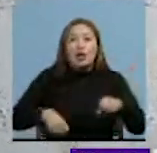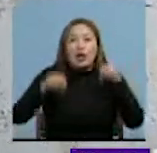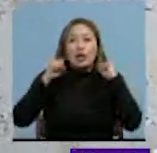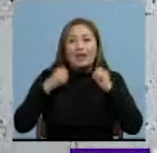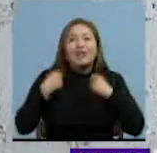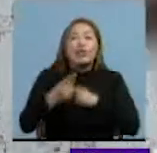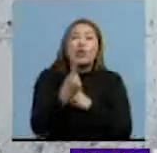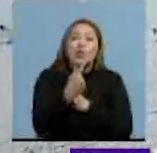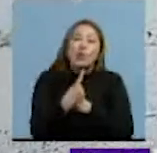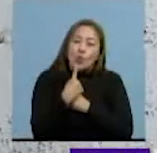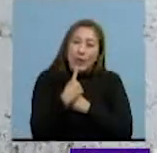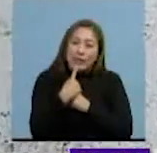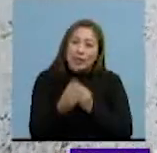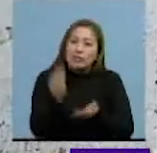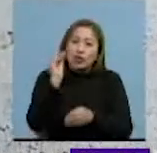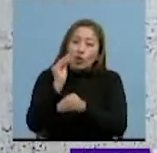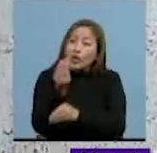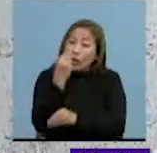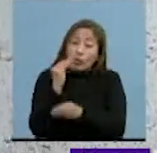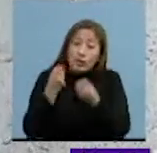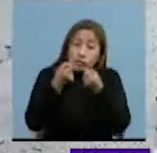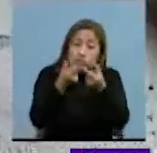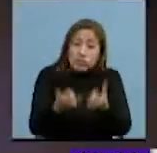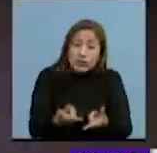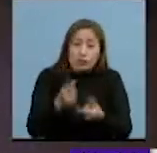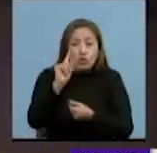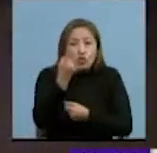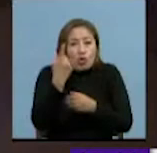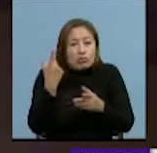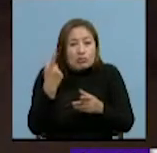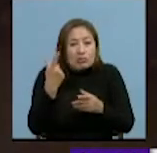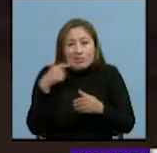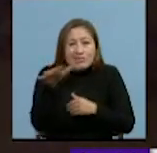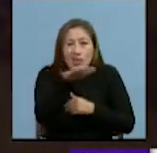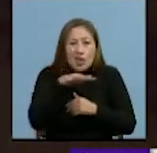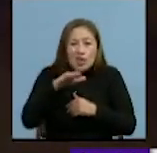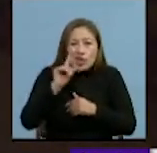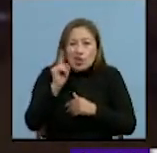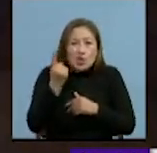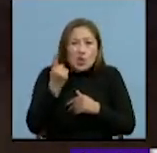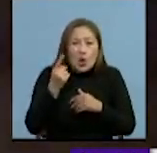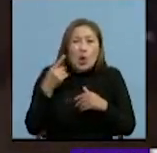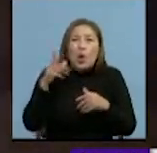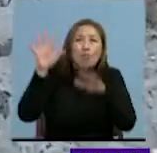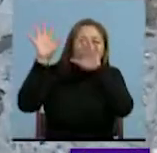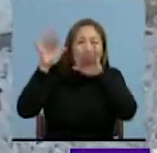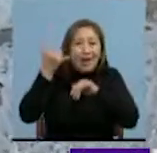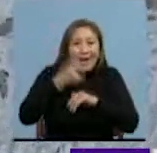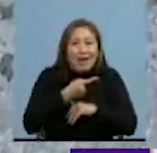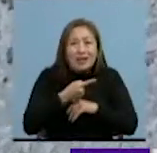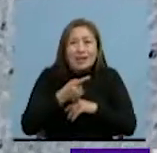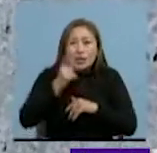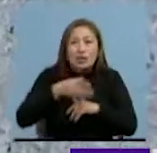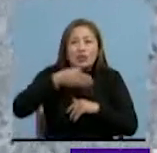dando mate, le están dando de comer. Está solo acá, muy, muy desolado, muy a la intemperie. Le dan un